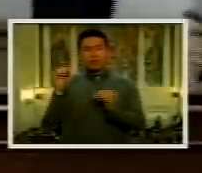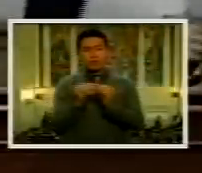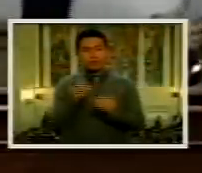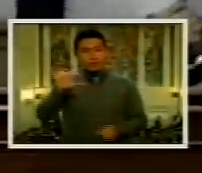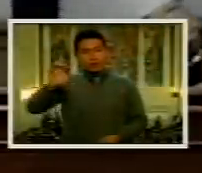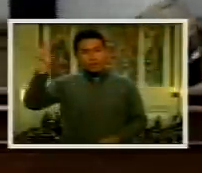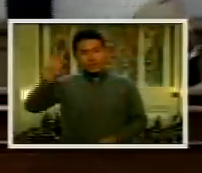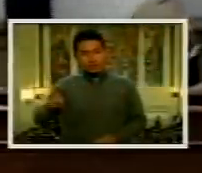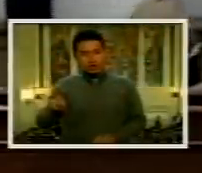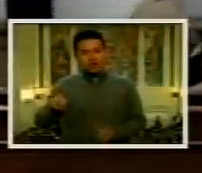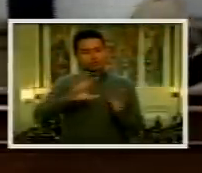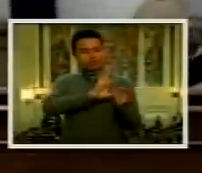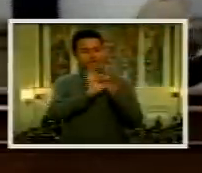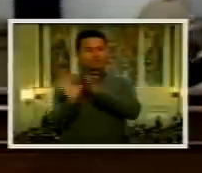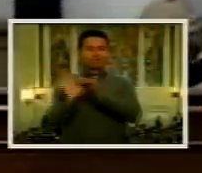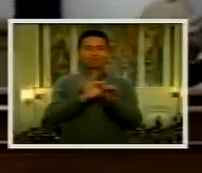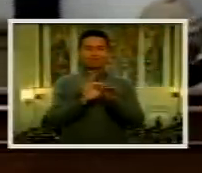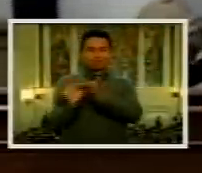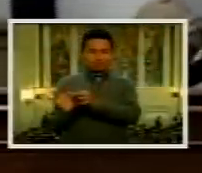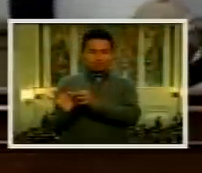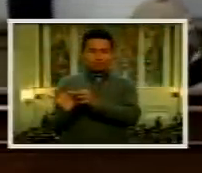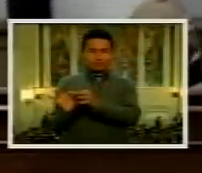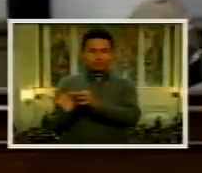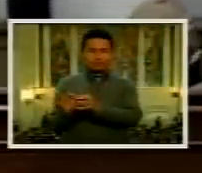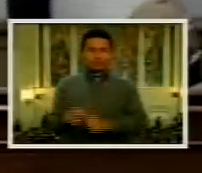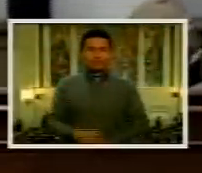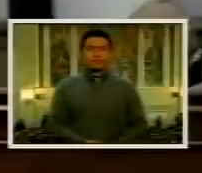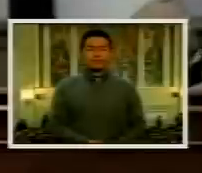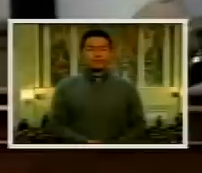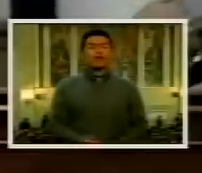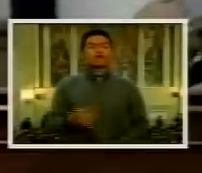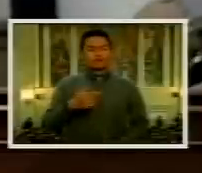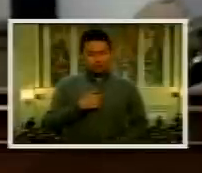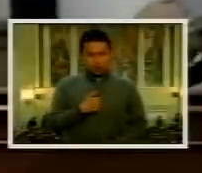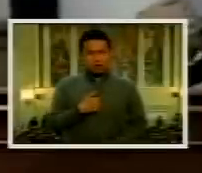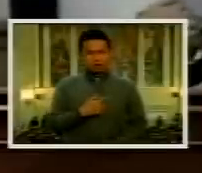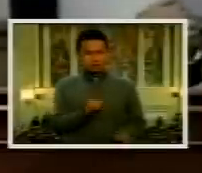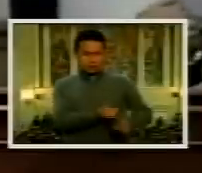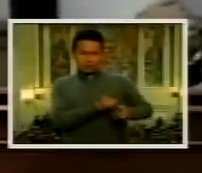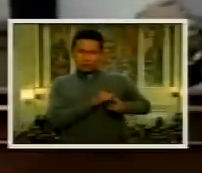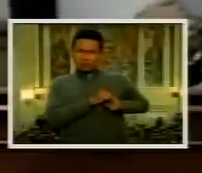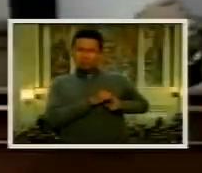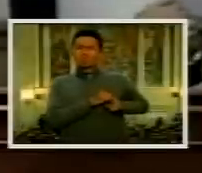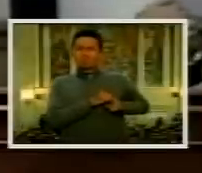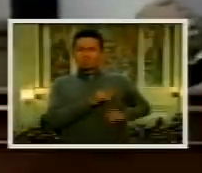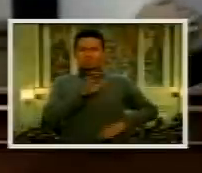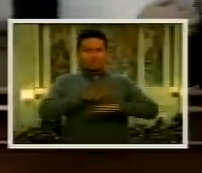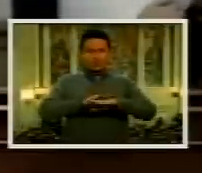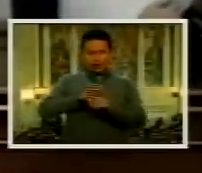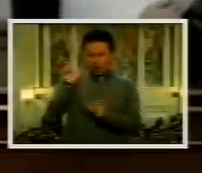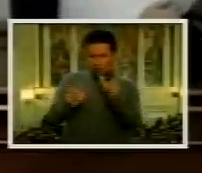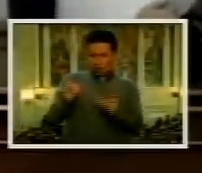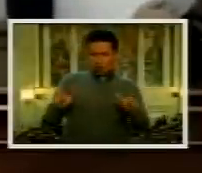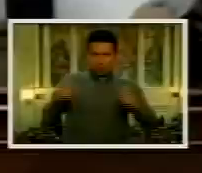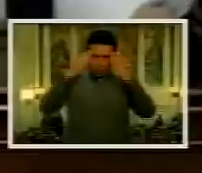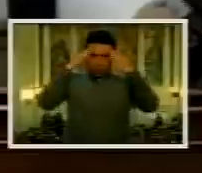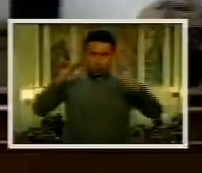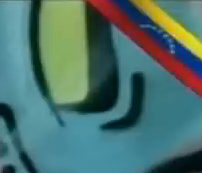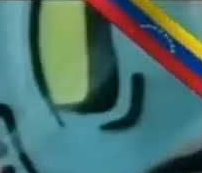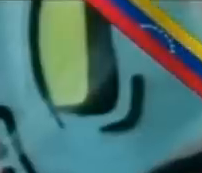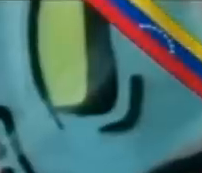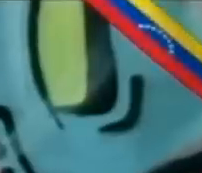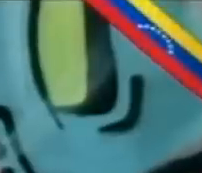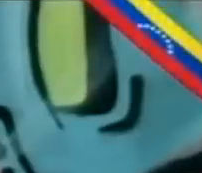Venezuela van de la mano. La representante de la oposición venezolana enumeró ante los congresistas de su vecino país las violaciones